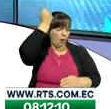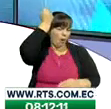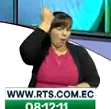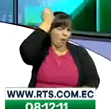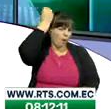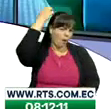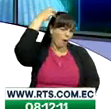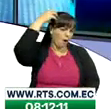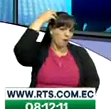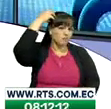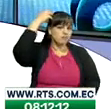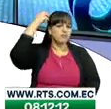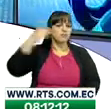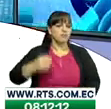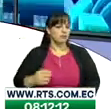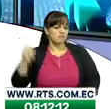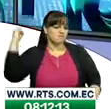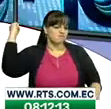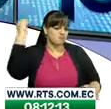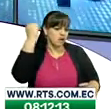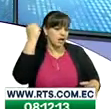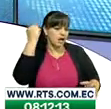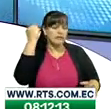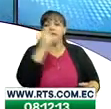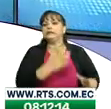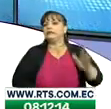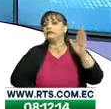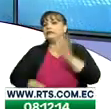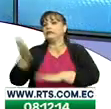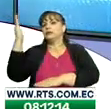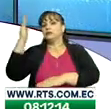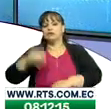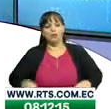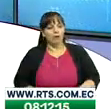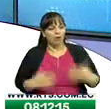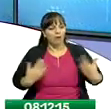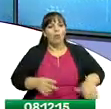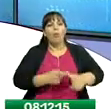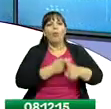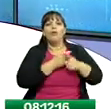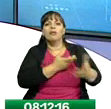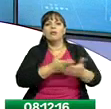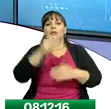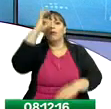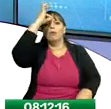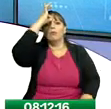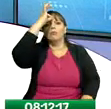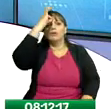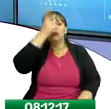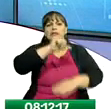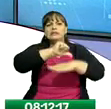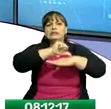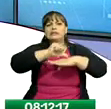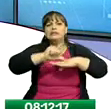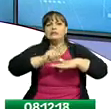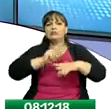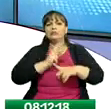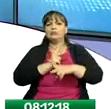arma blanca mediante una compleja cirugía. El hecho ocurrió en Bastión Popular, al noroeste de